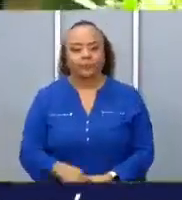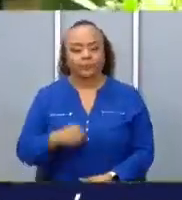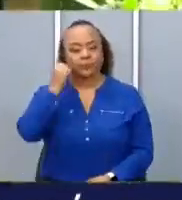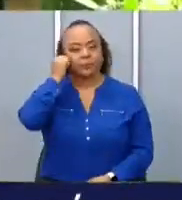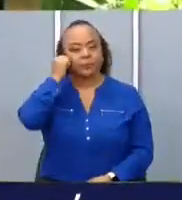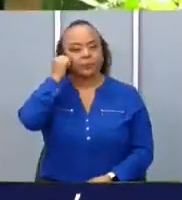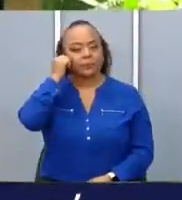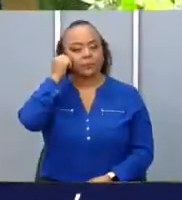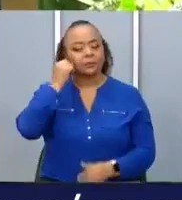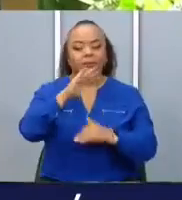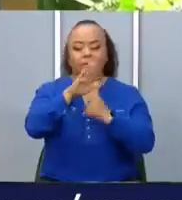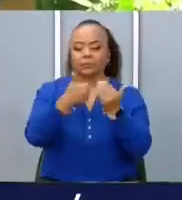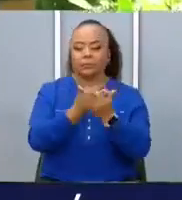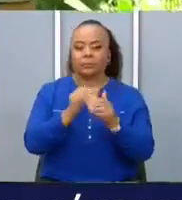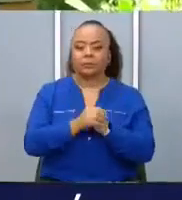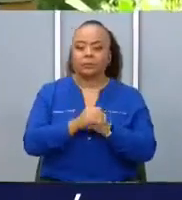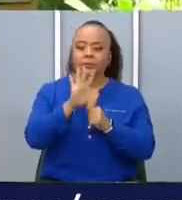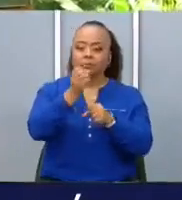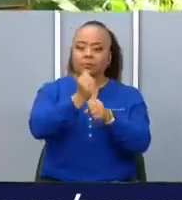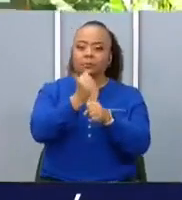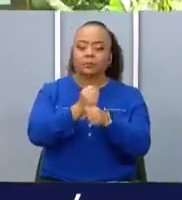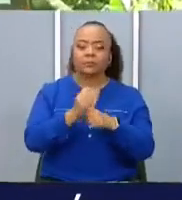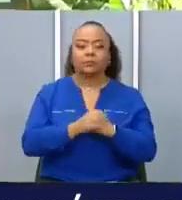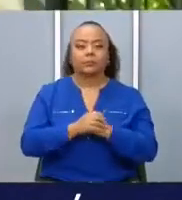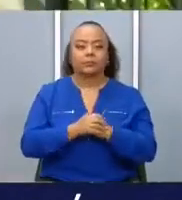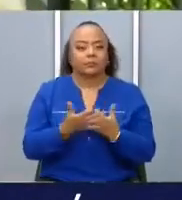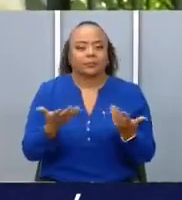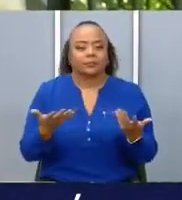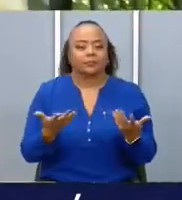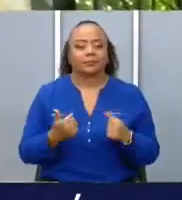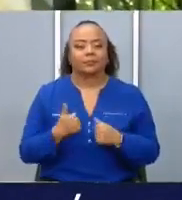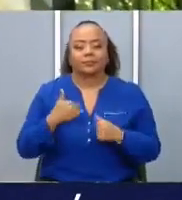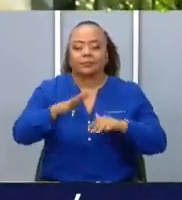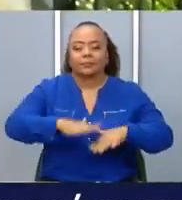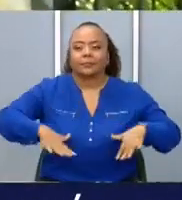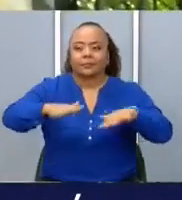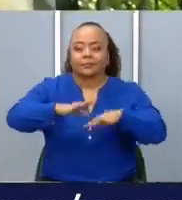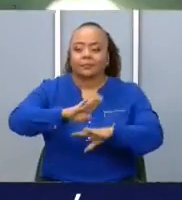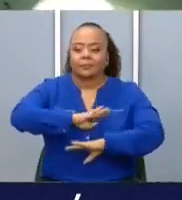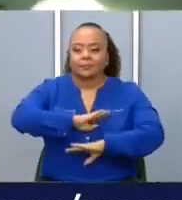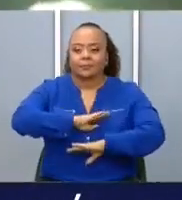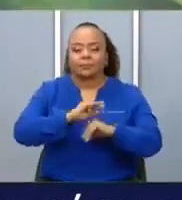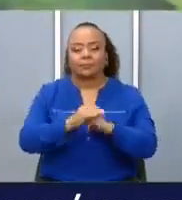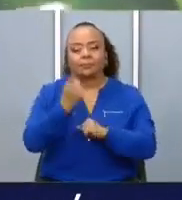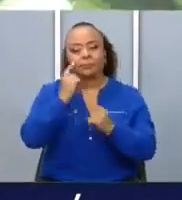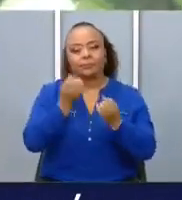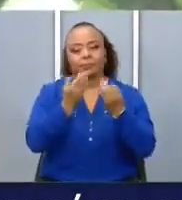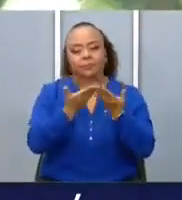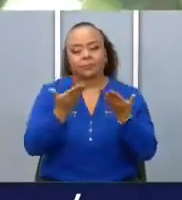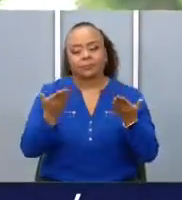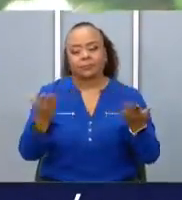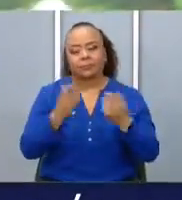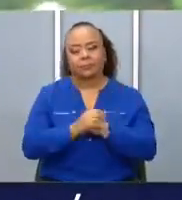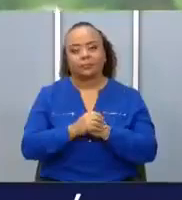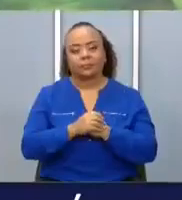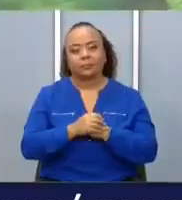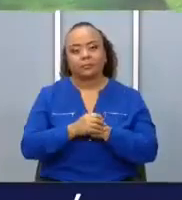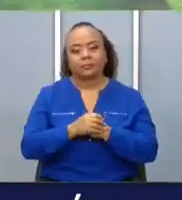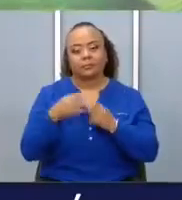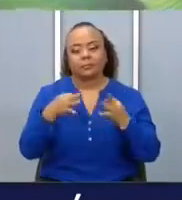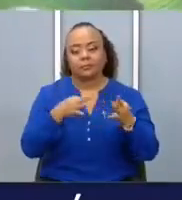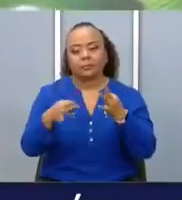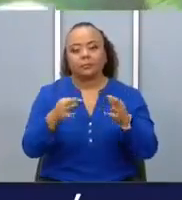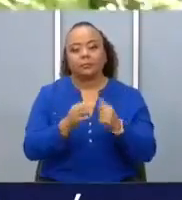eh todos sus sus trabajos o sea aquí hay un espacio suficiente para muchas cosas eh